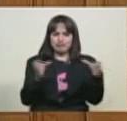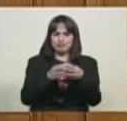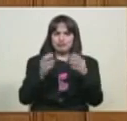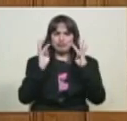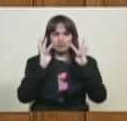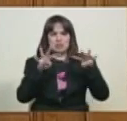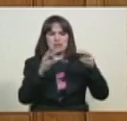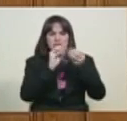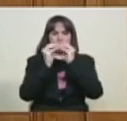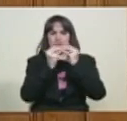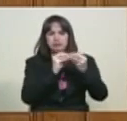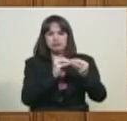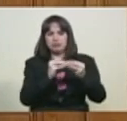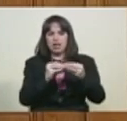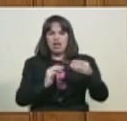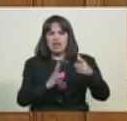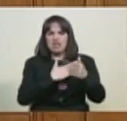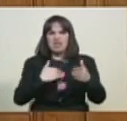conspiradora, golpista,